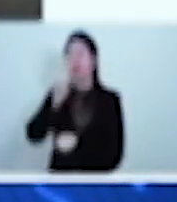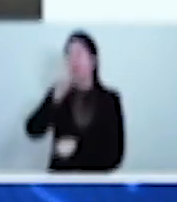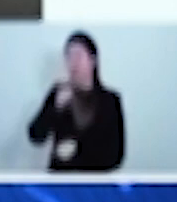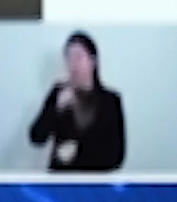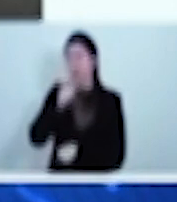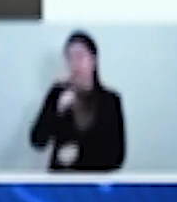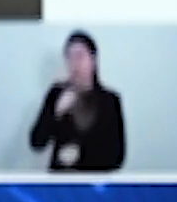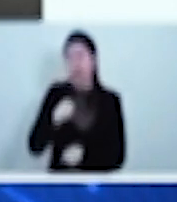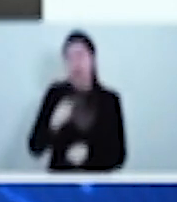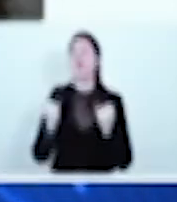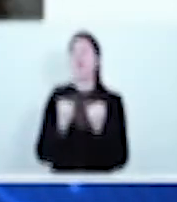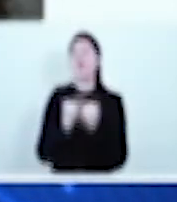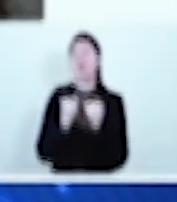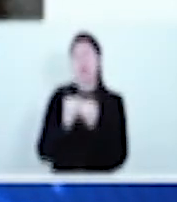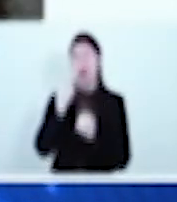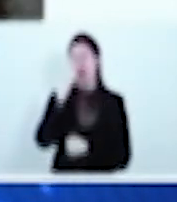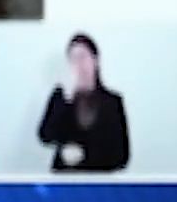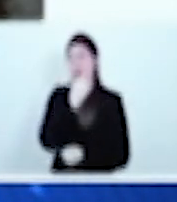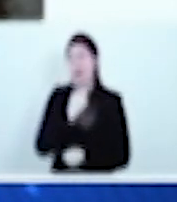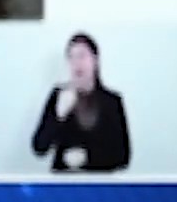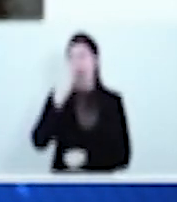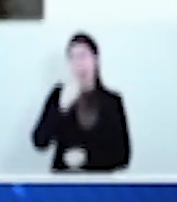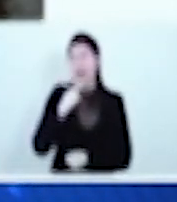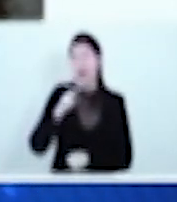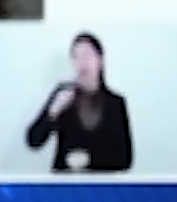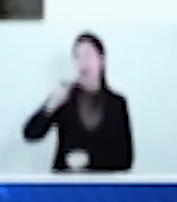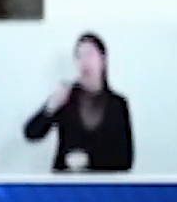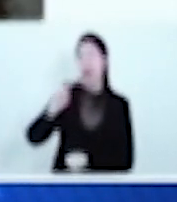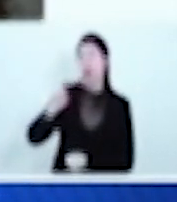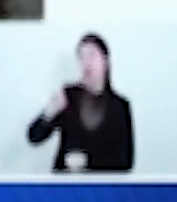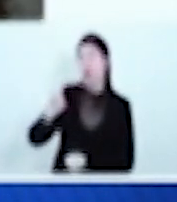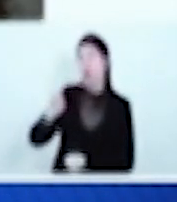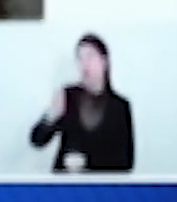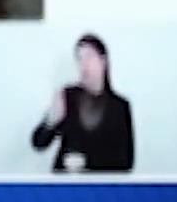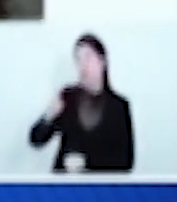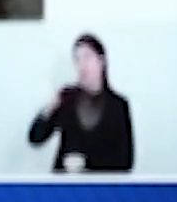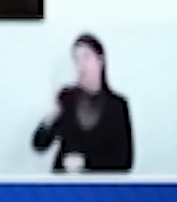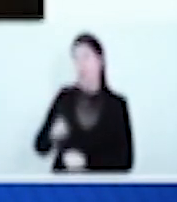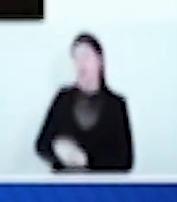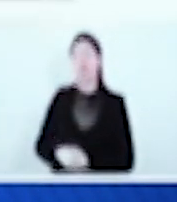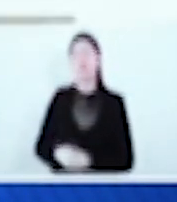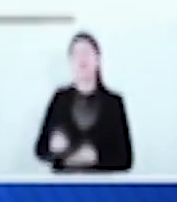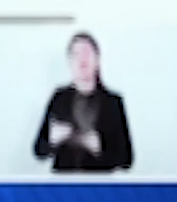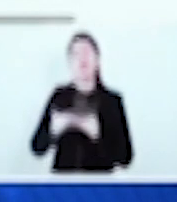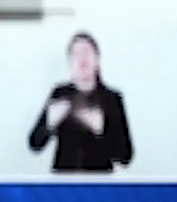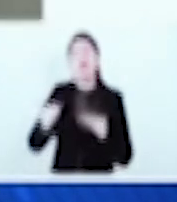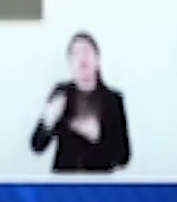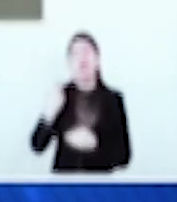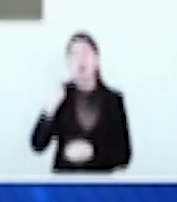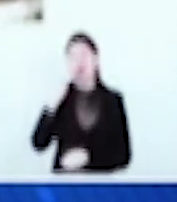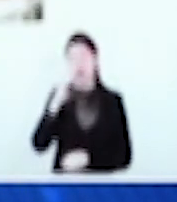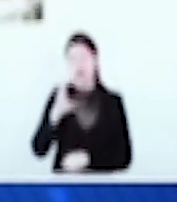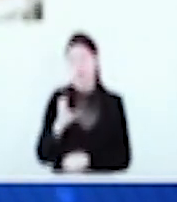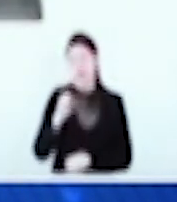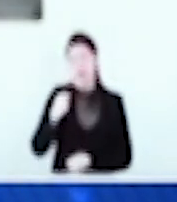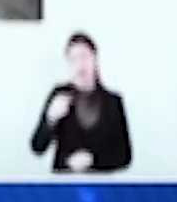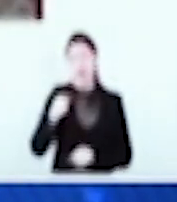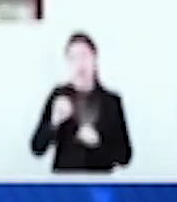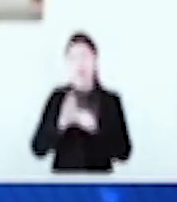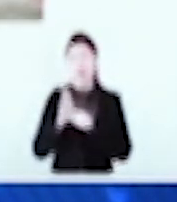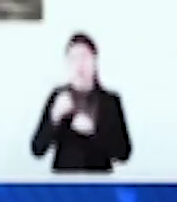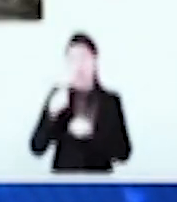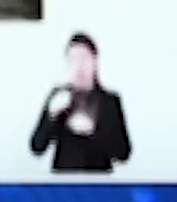sufriendo en atención a que tenía poco acero o tenía mal soldadas las estructuras. Entonces, solamente se puede